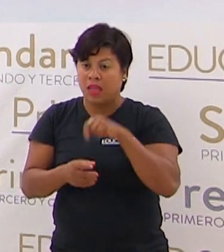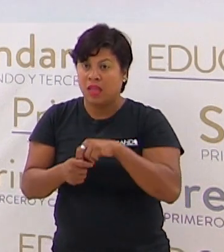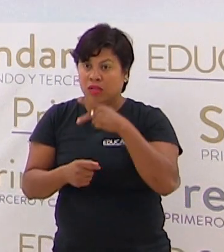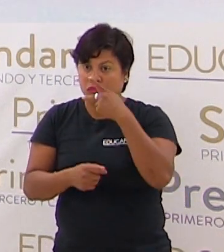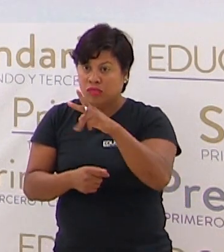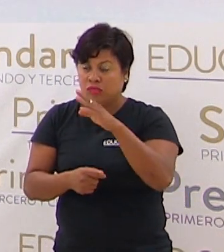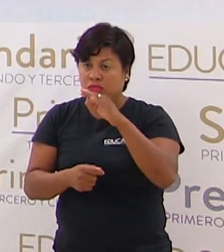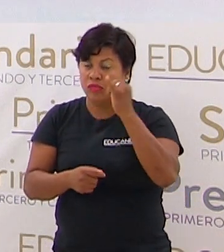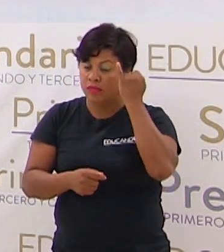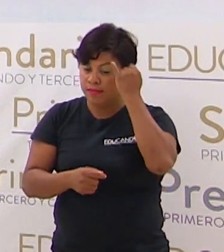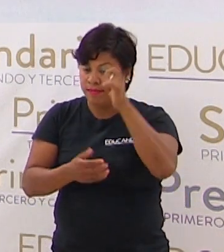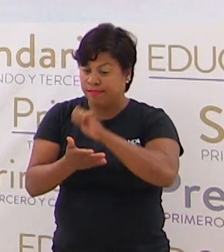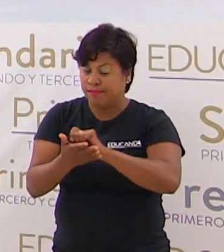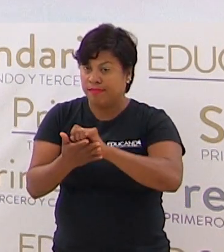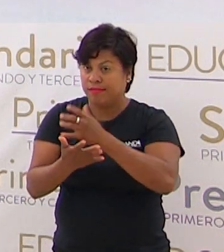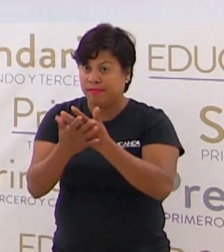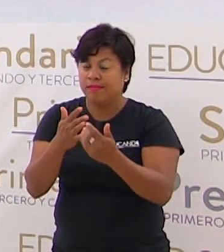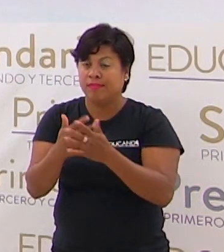reproducía,